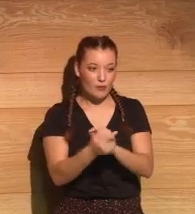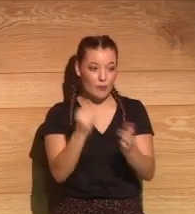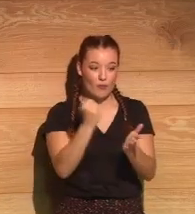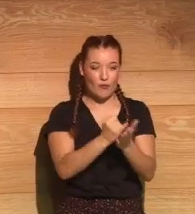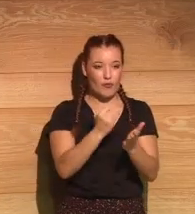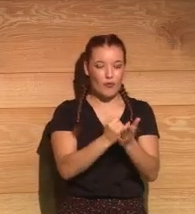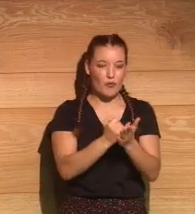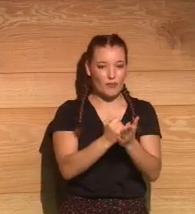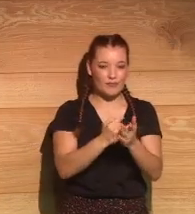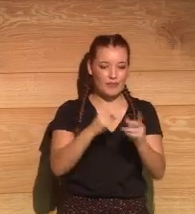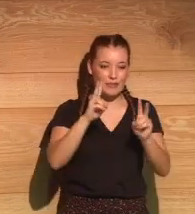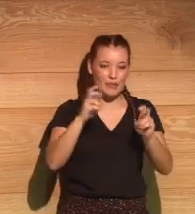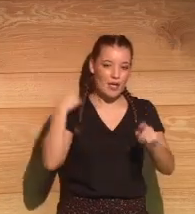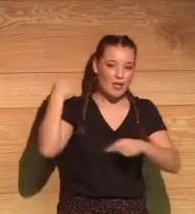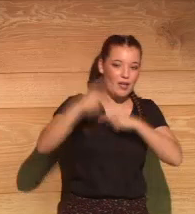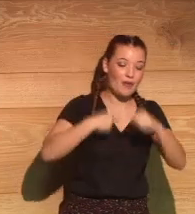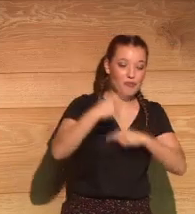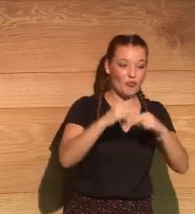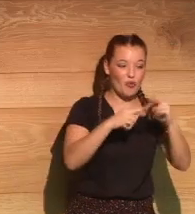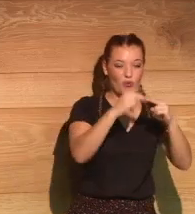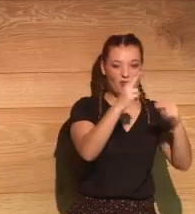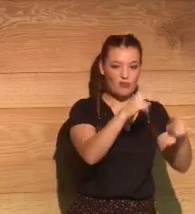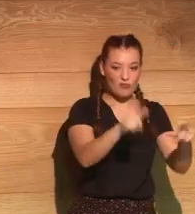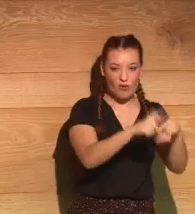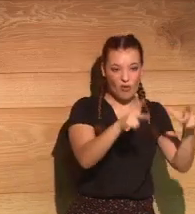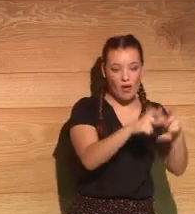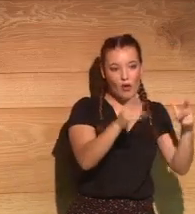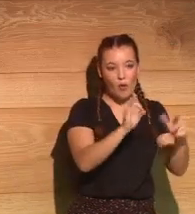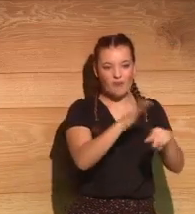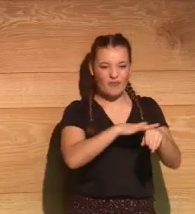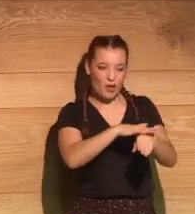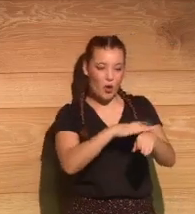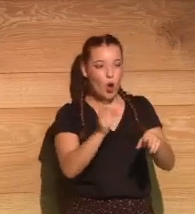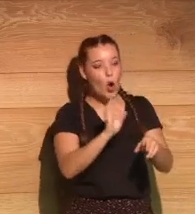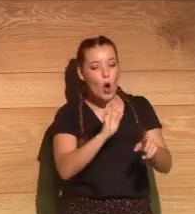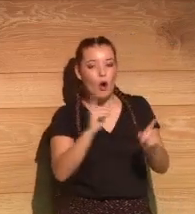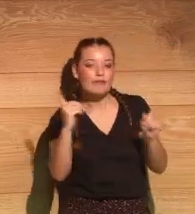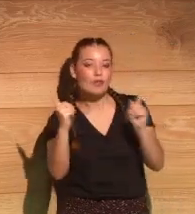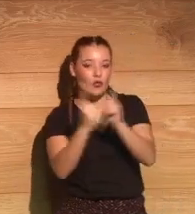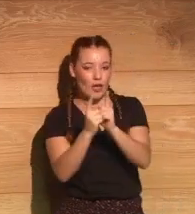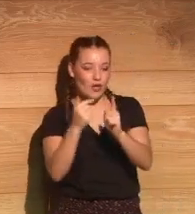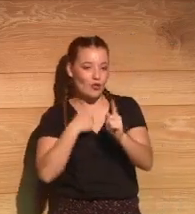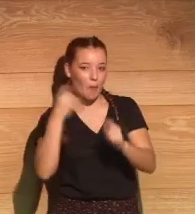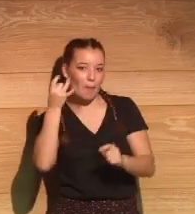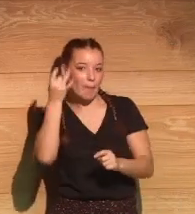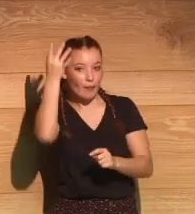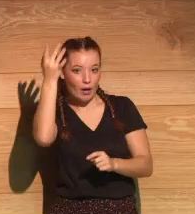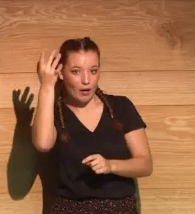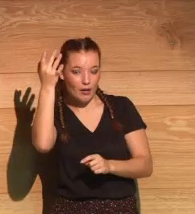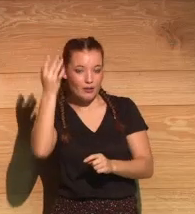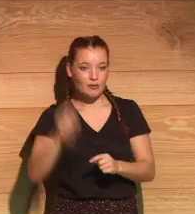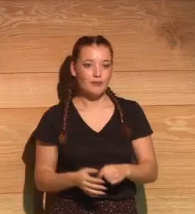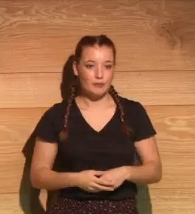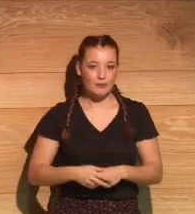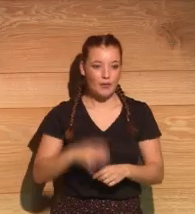esto de las generaciones son constructos sociales en mucha base, o todo lo contrario, o es algo que me acabo de inventar sin mucha importancia. No, es una idea muy,